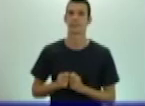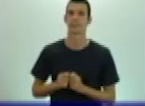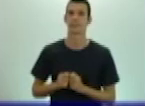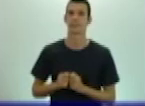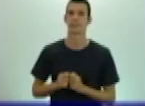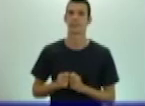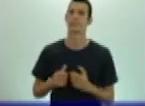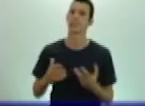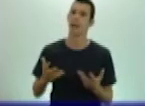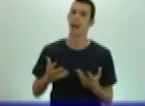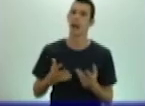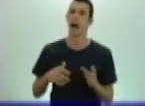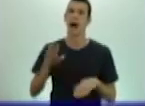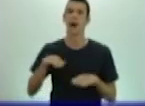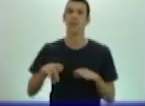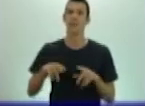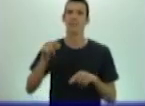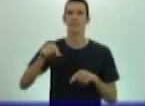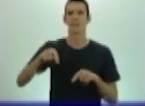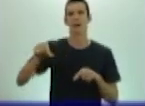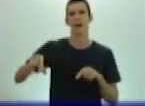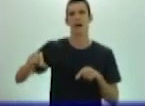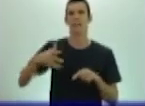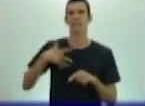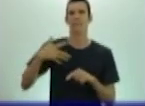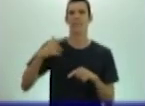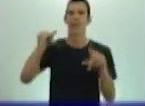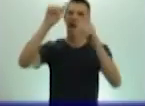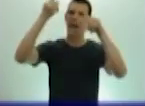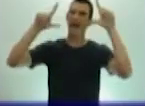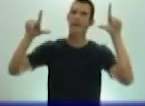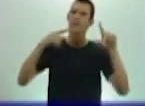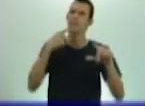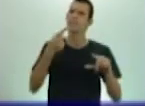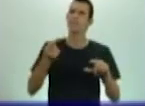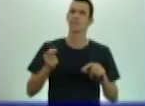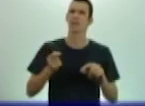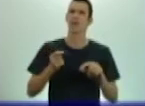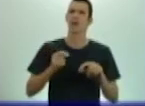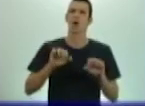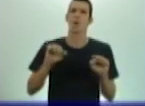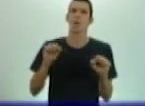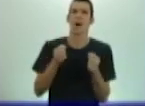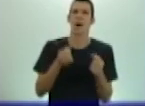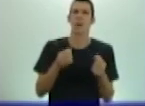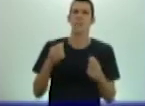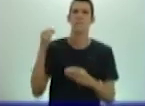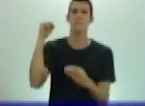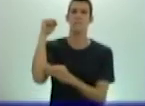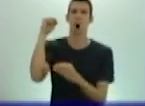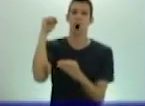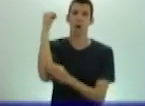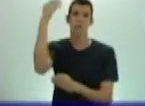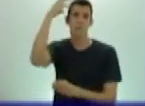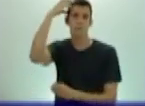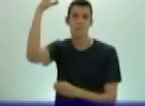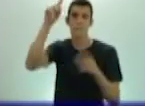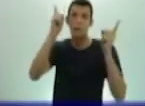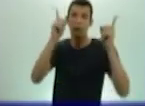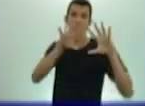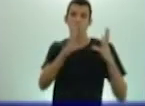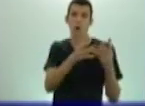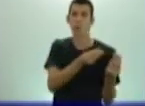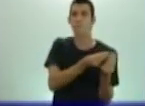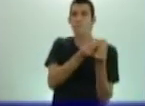o consignas que se desarrollaron en aquel entonces, se decía el paso del poder a los soviets. Recuerden que el soviet es el partido de los trabajadores, el